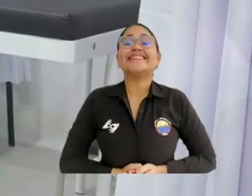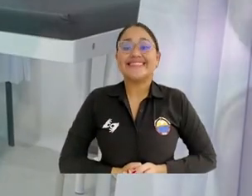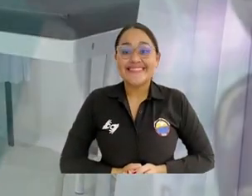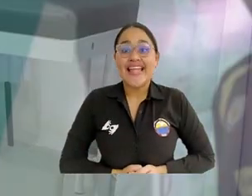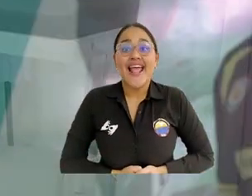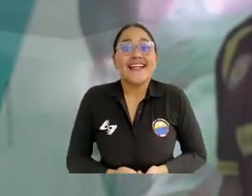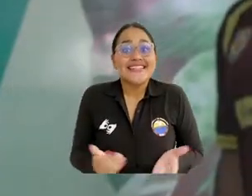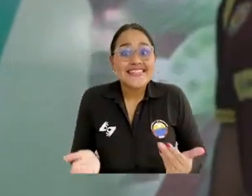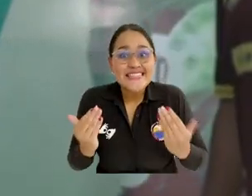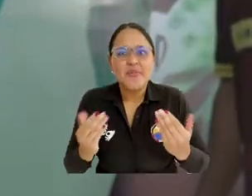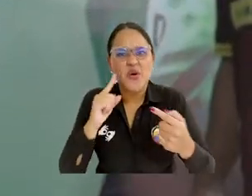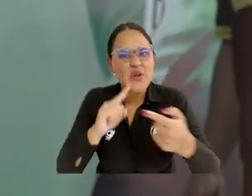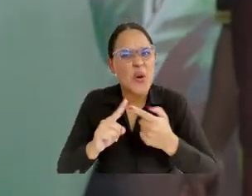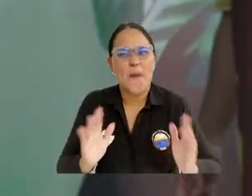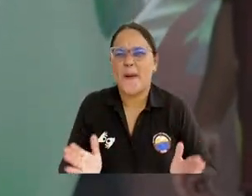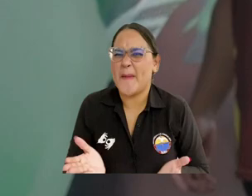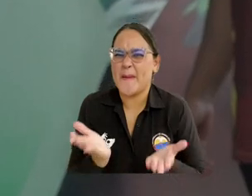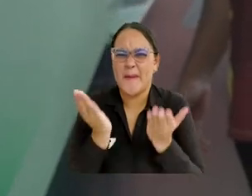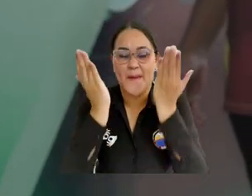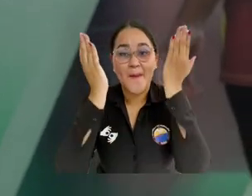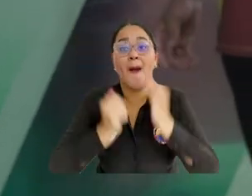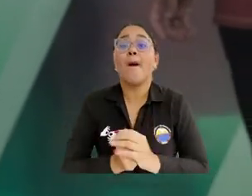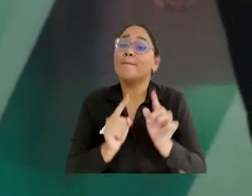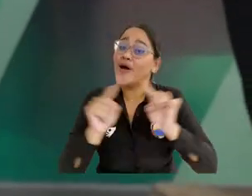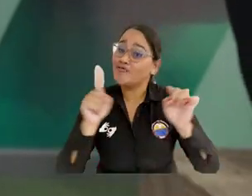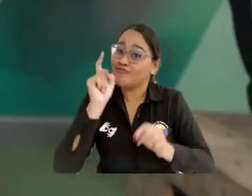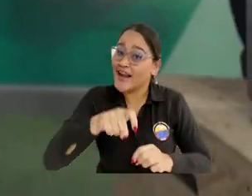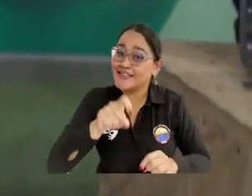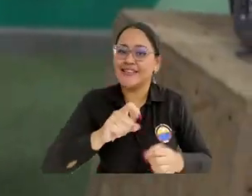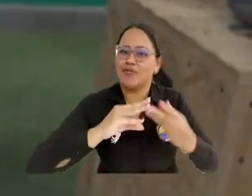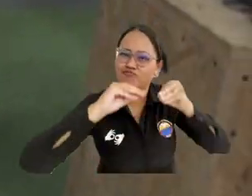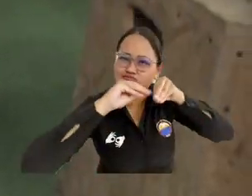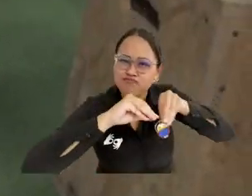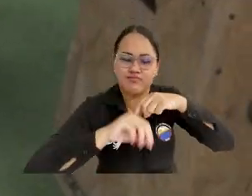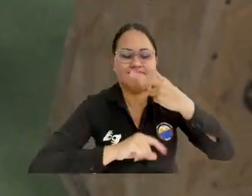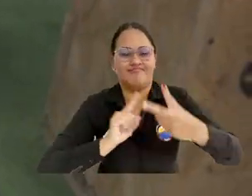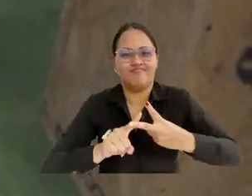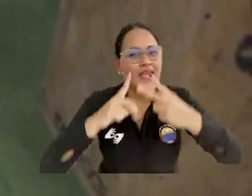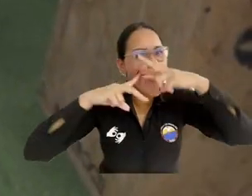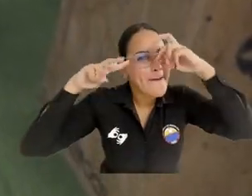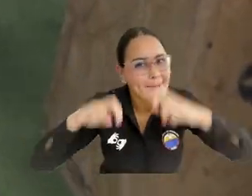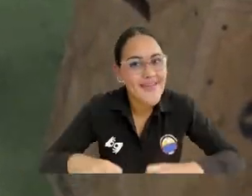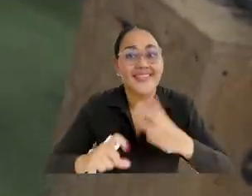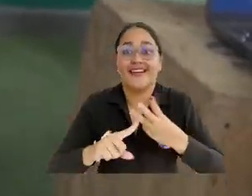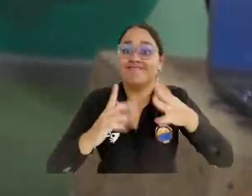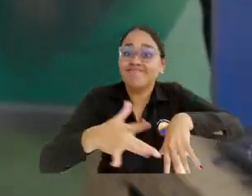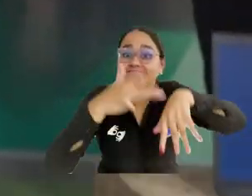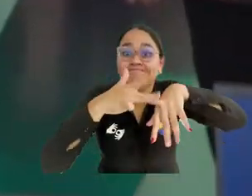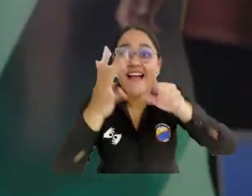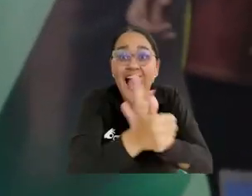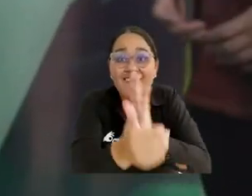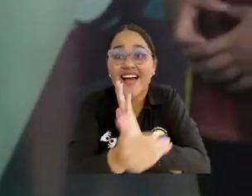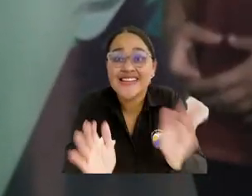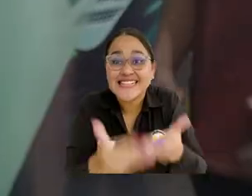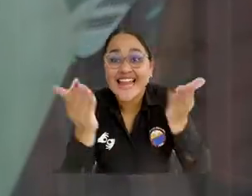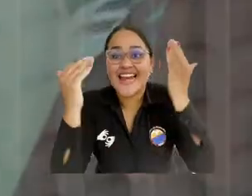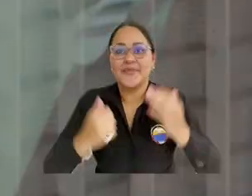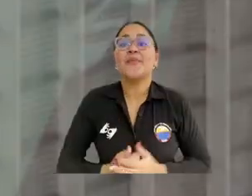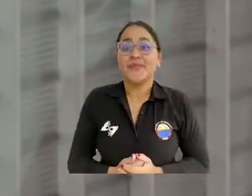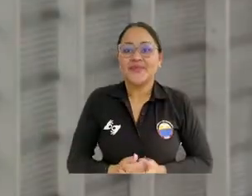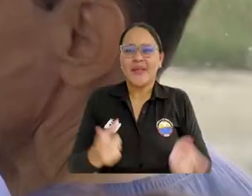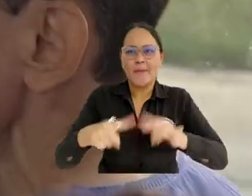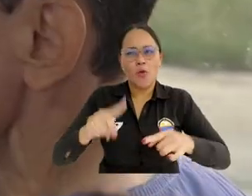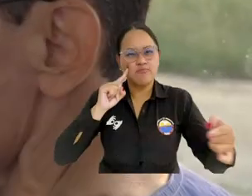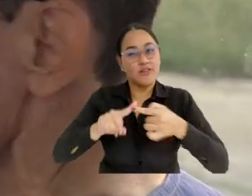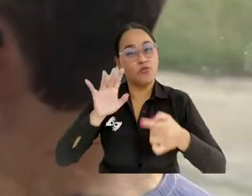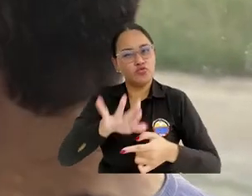Y lo que vamos a tener va a ser cada vez mejor, pero necesitamos formar, investigar, seguir promoviendo el talento, crear